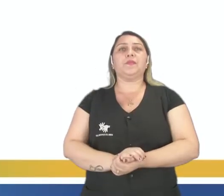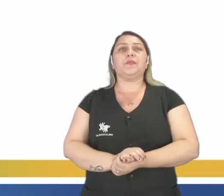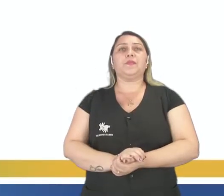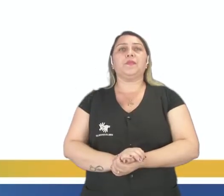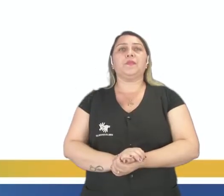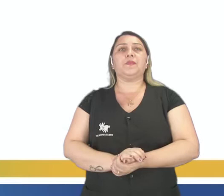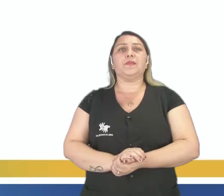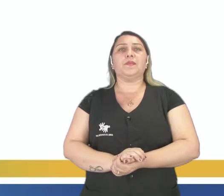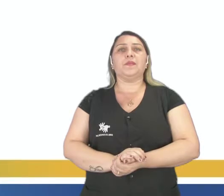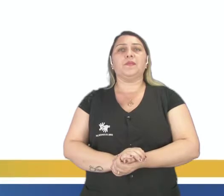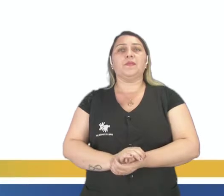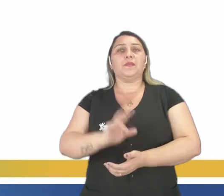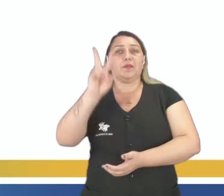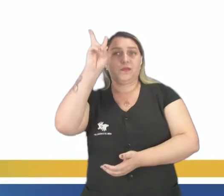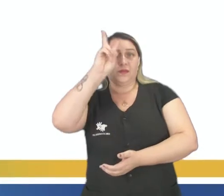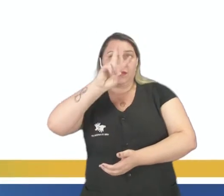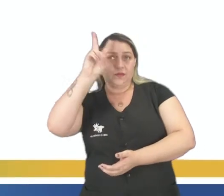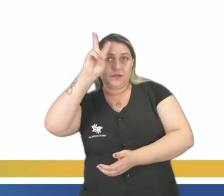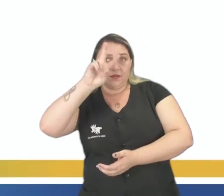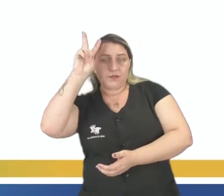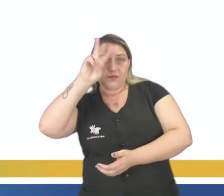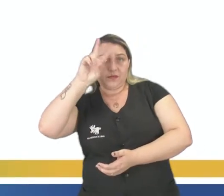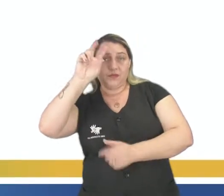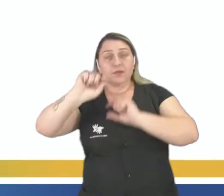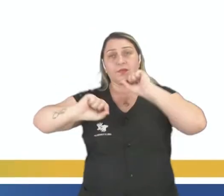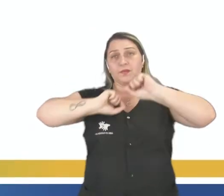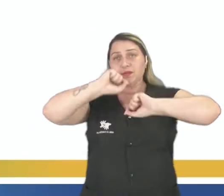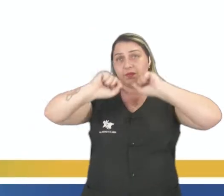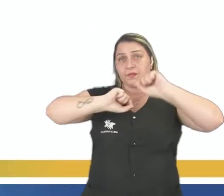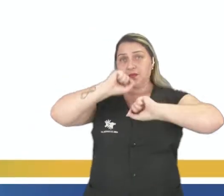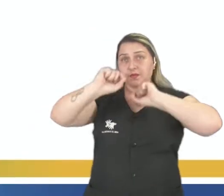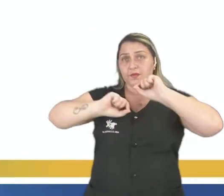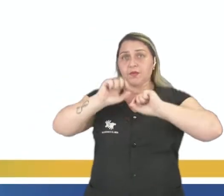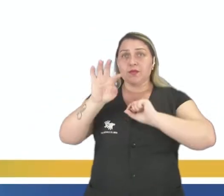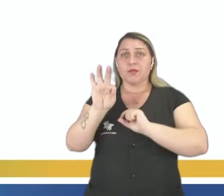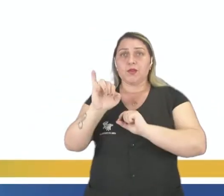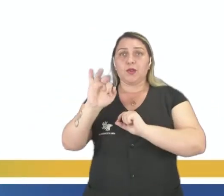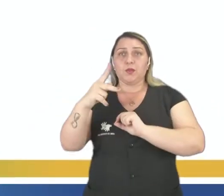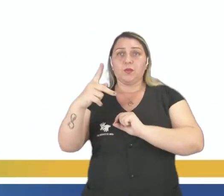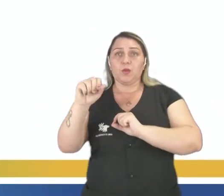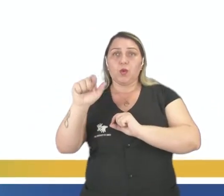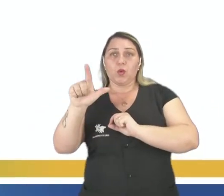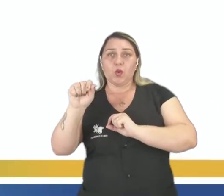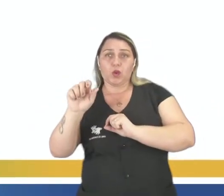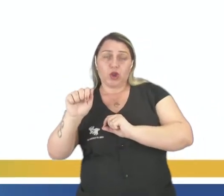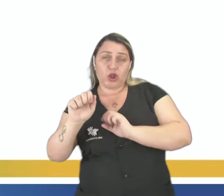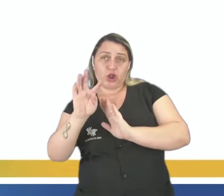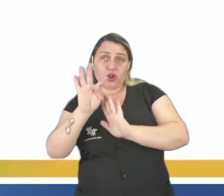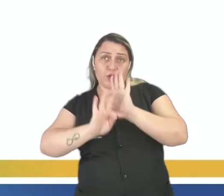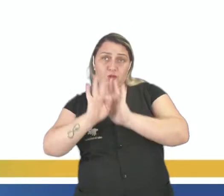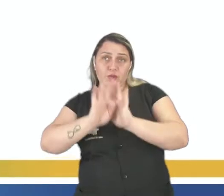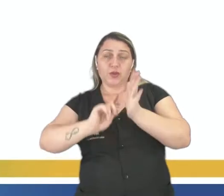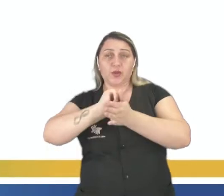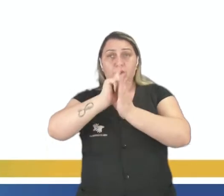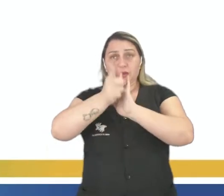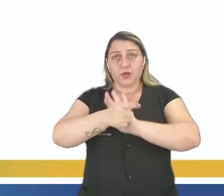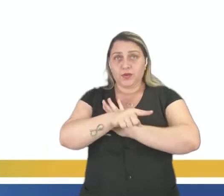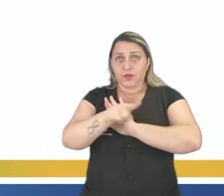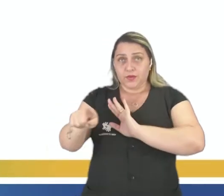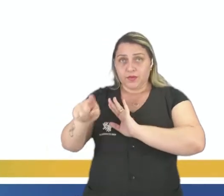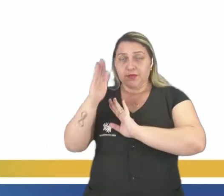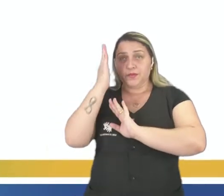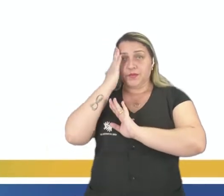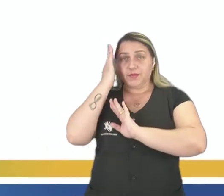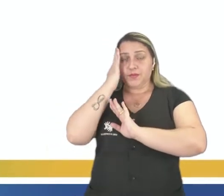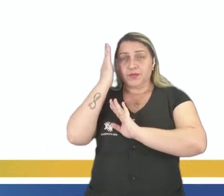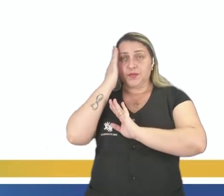Entonces, traje un resumen de qué es tipología textual y género textual para que ustedes puedan